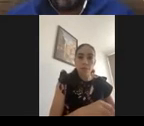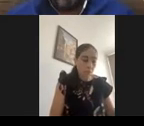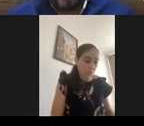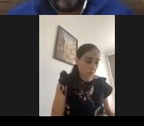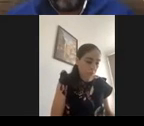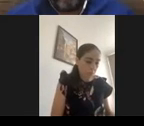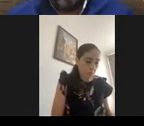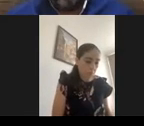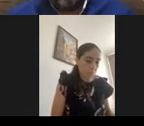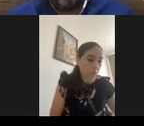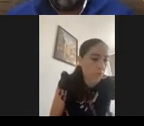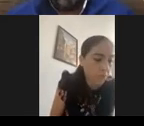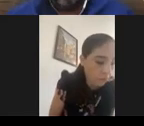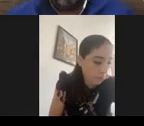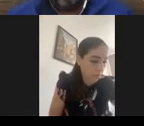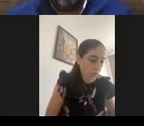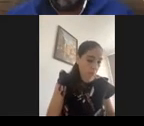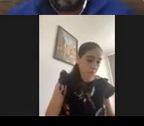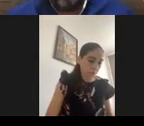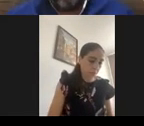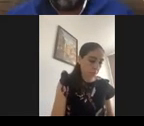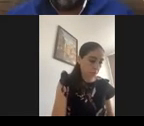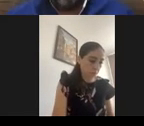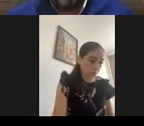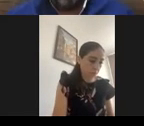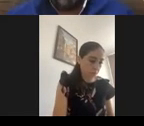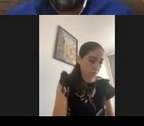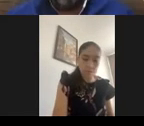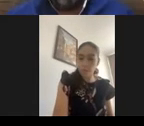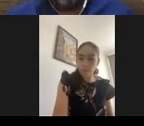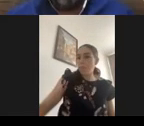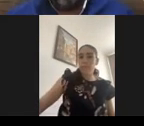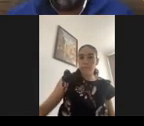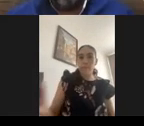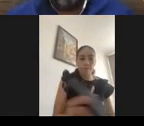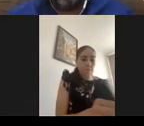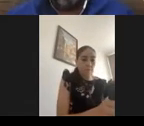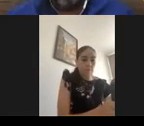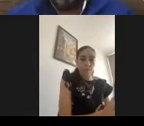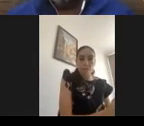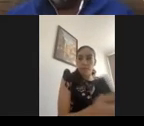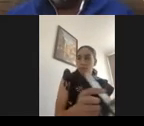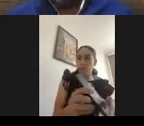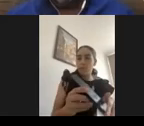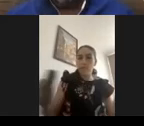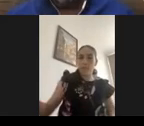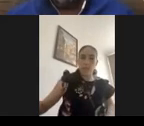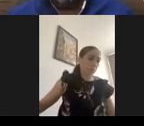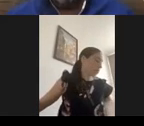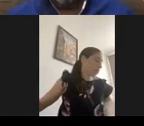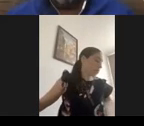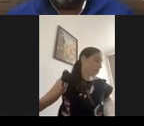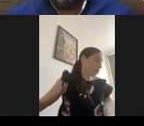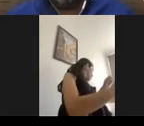de Guadalupe está hiperinteresado en peatonalizar una parte de la plaza, ciertas calles que no le ven la